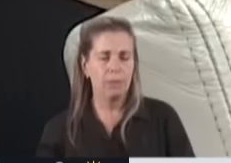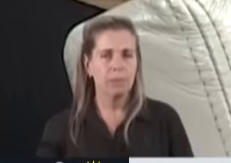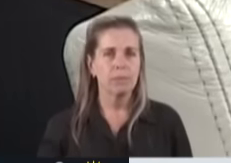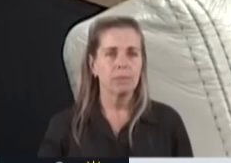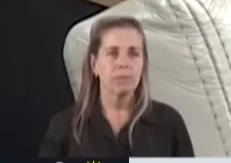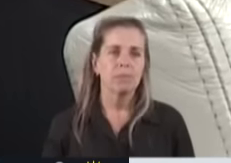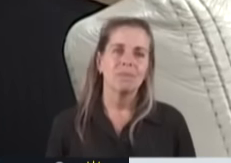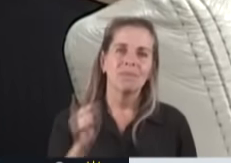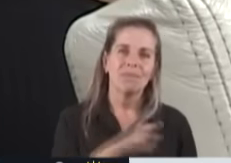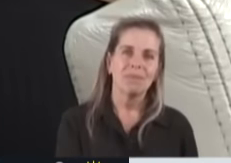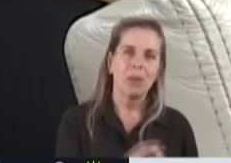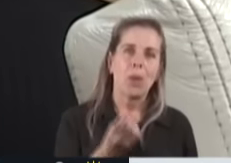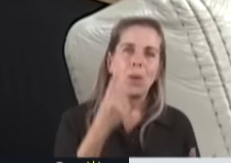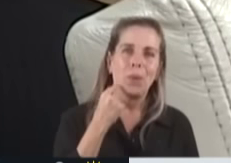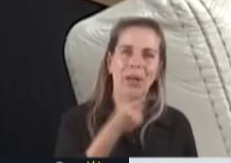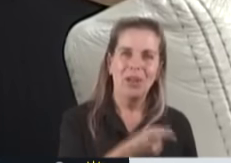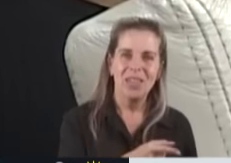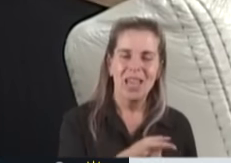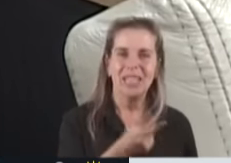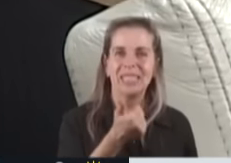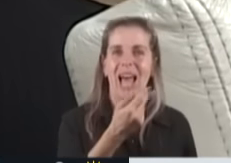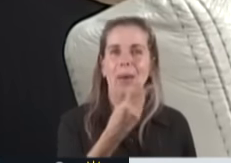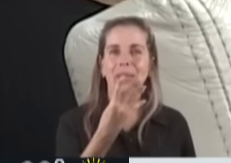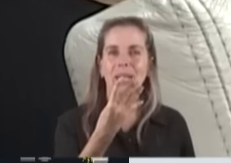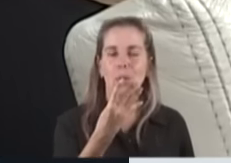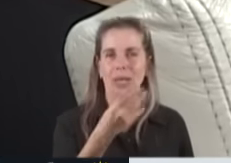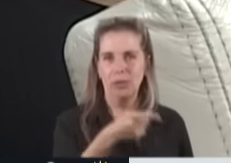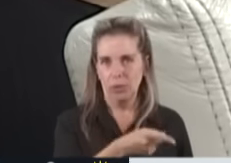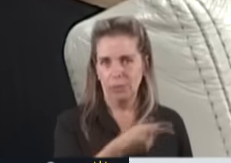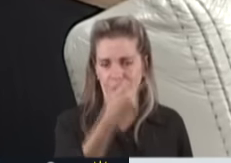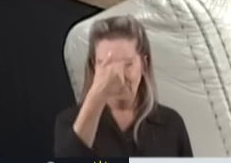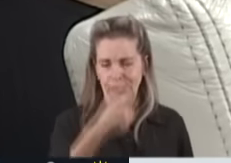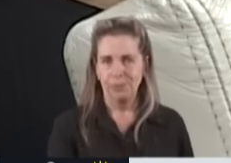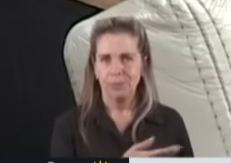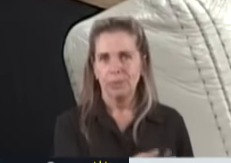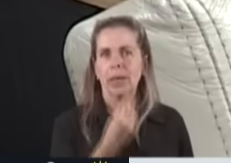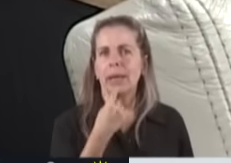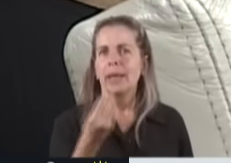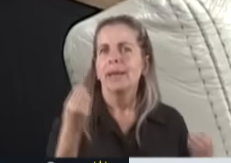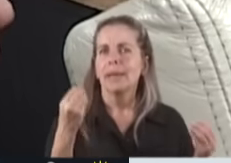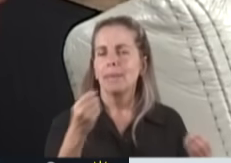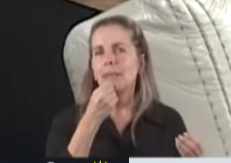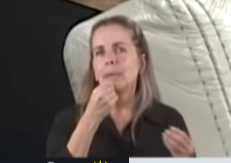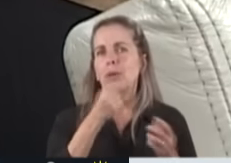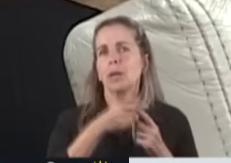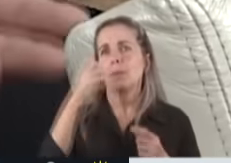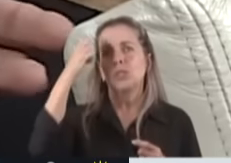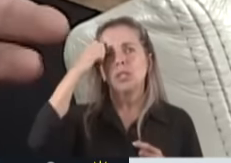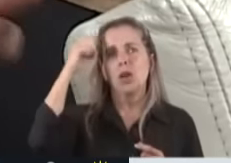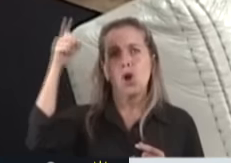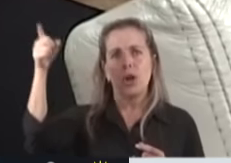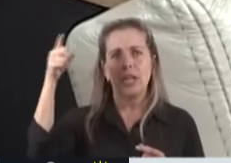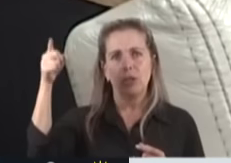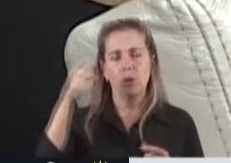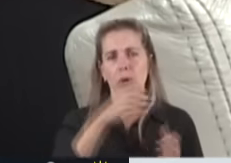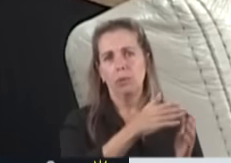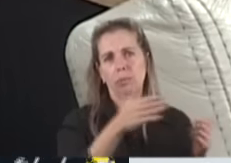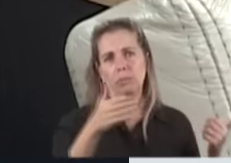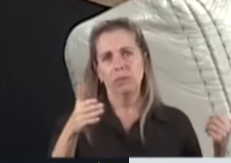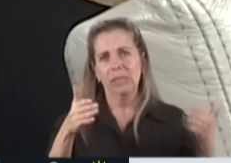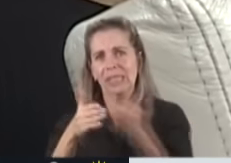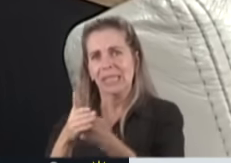Sí, Manuel, buenos días. Estela Gárnica de A24.com. ¿Qué pasa si el Congreso no sanciona antes del 30 de diciembre la